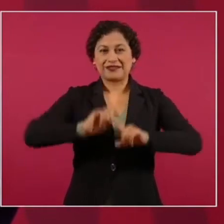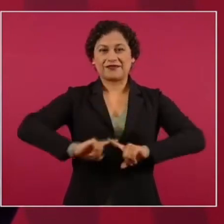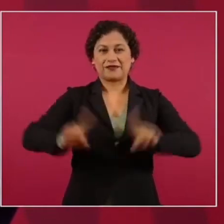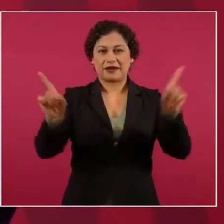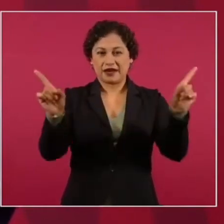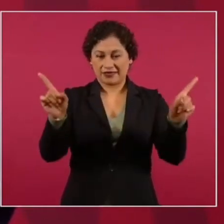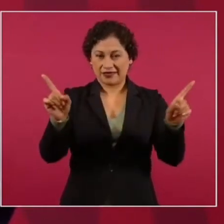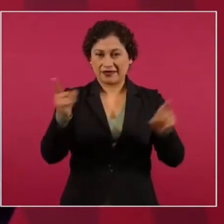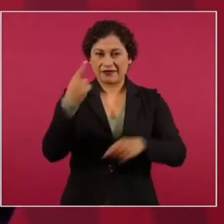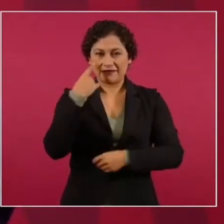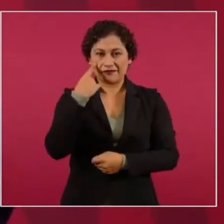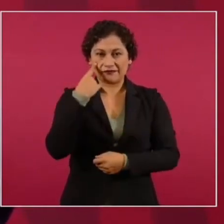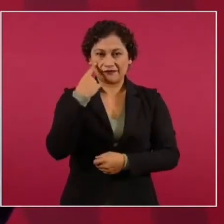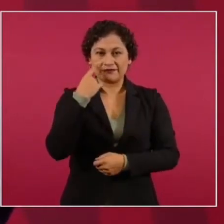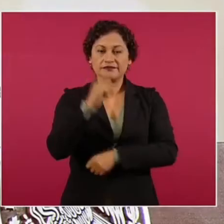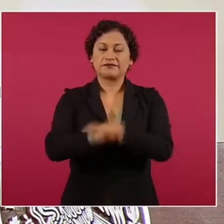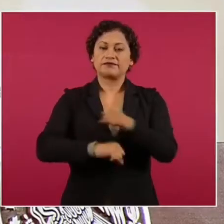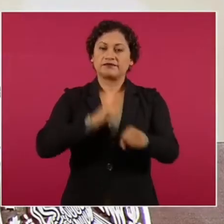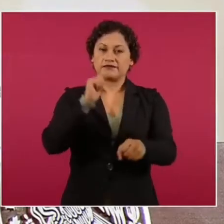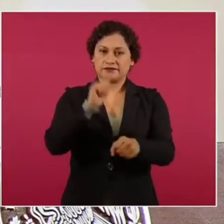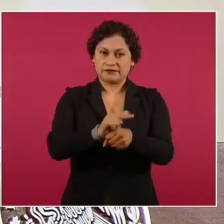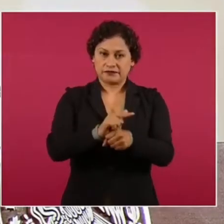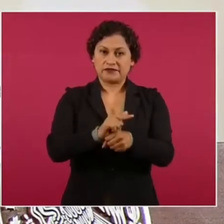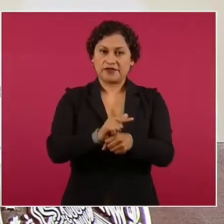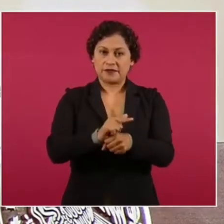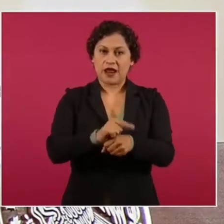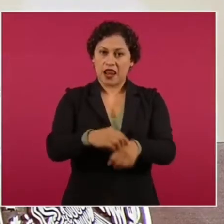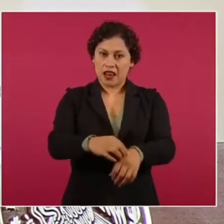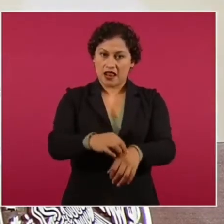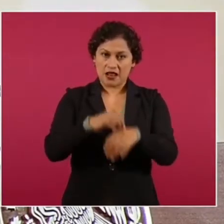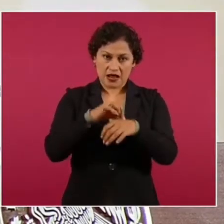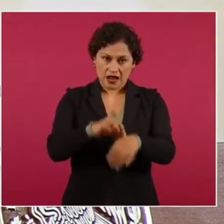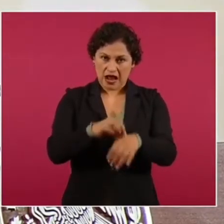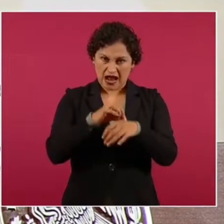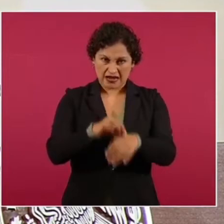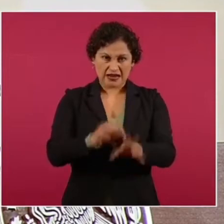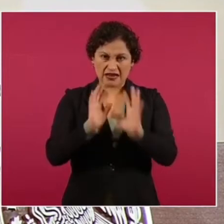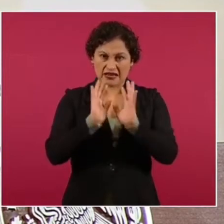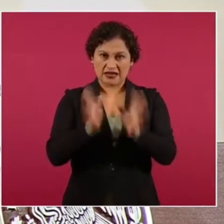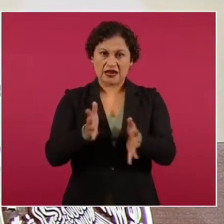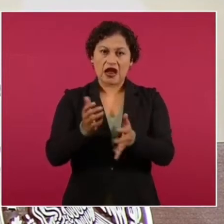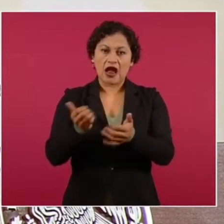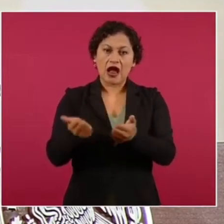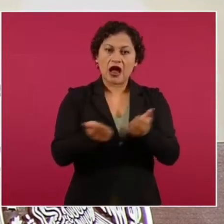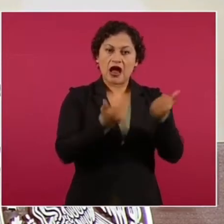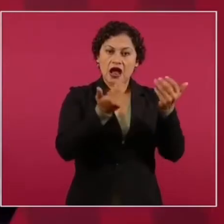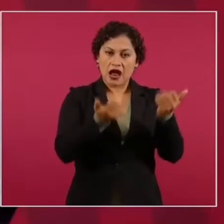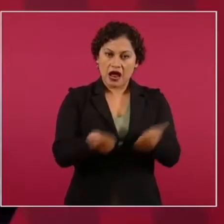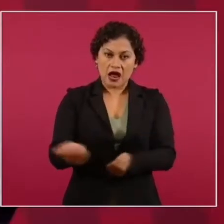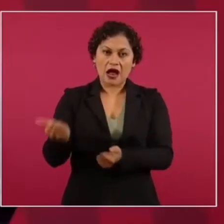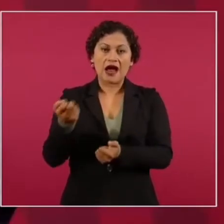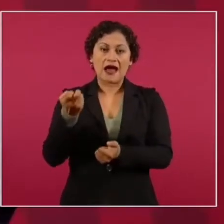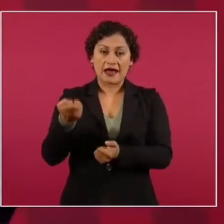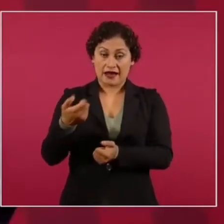Esto es ya carne, no es ganado en pie